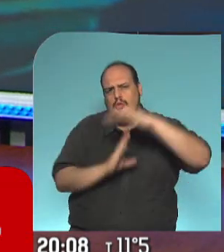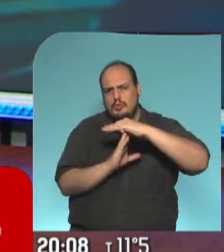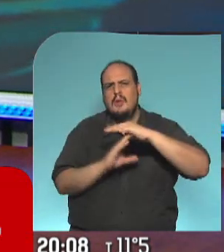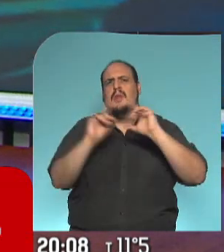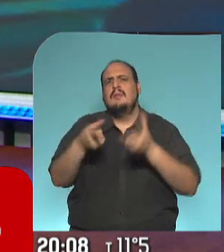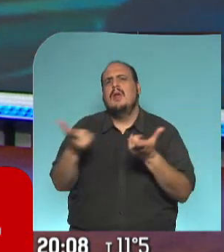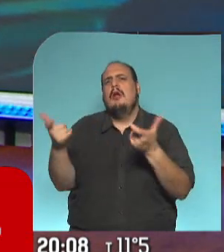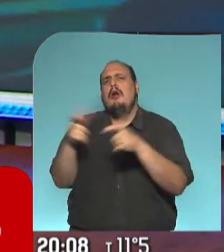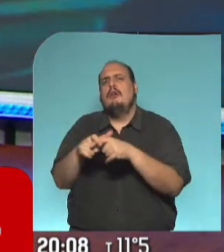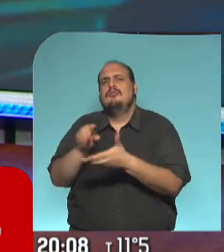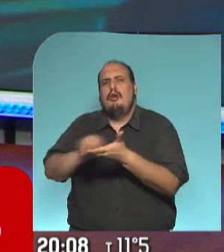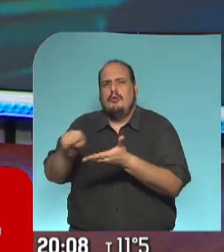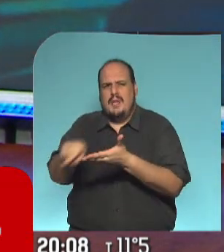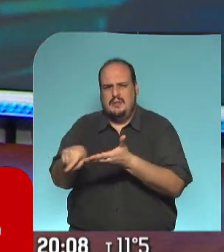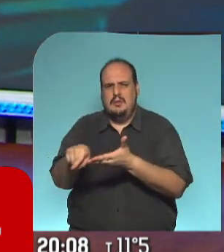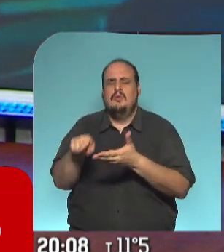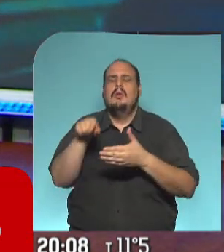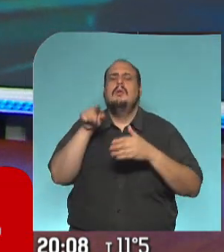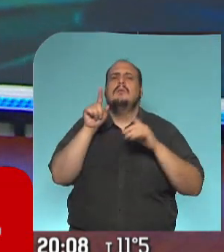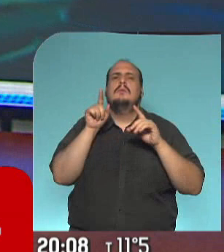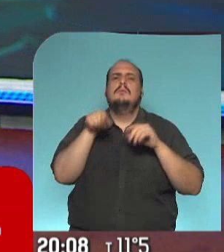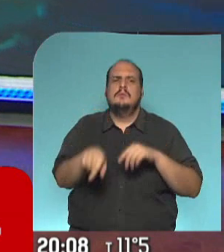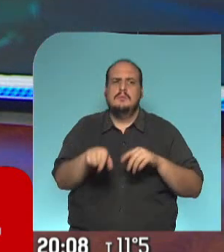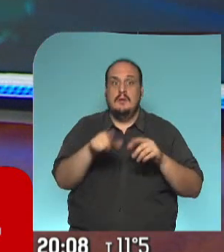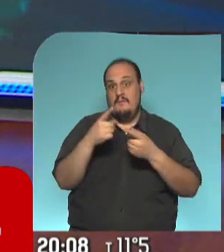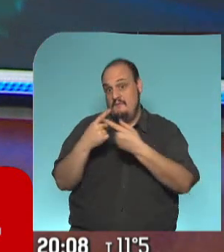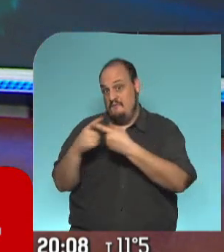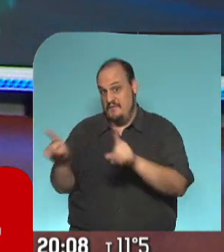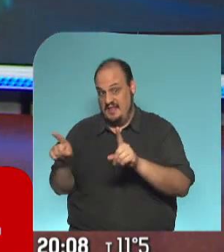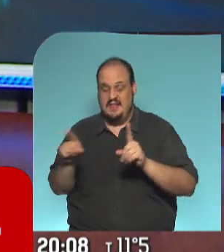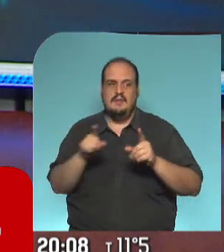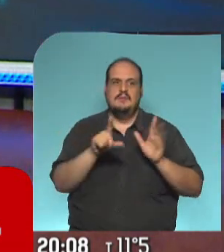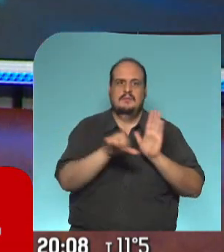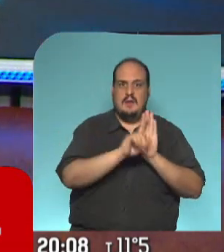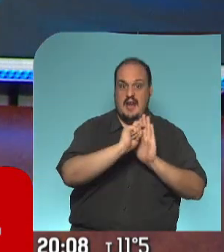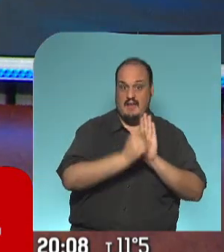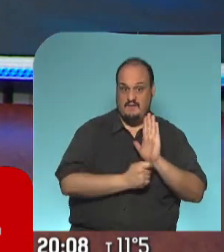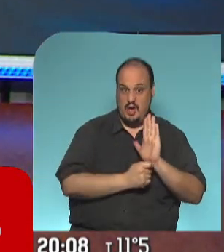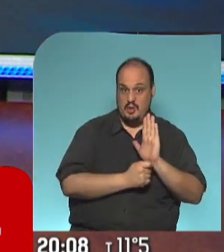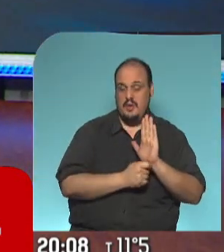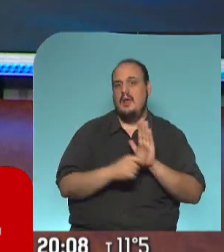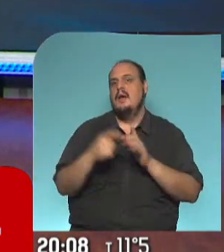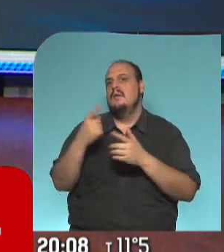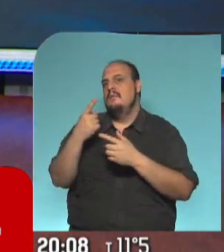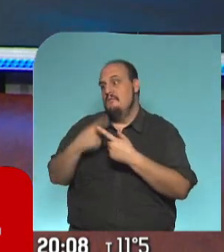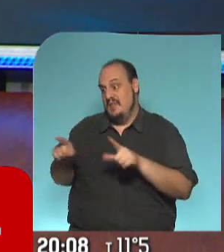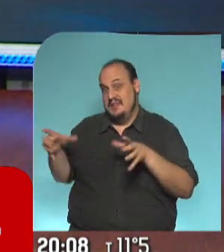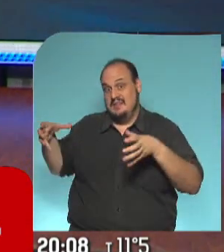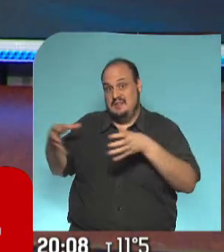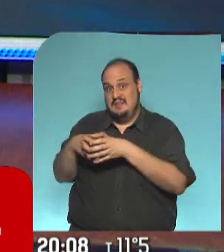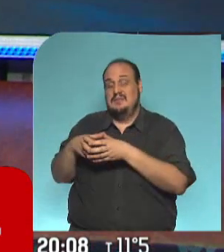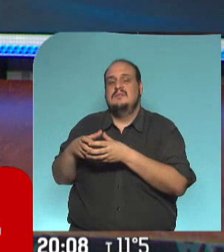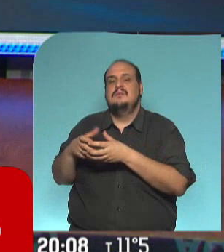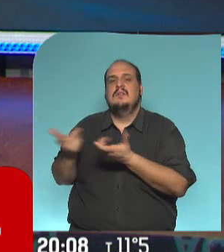Es clave separar lo que es la reforma, puntos que ya veremos, y el Consejo Consultivo que